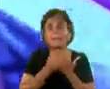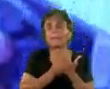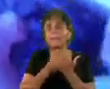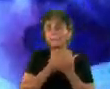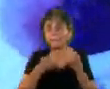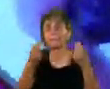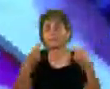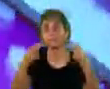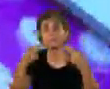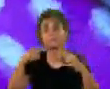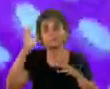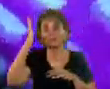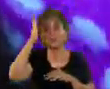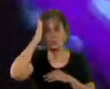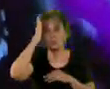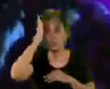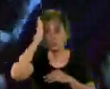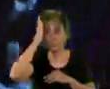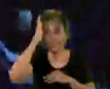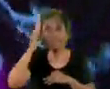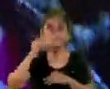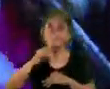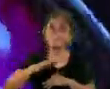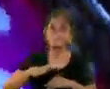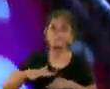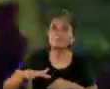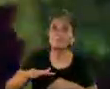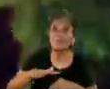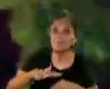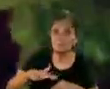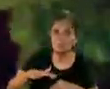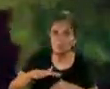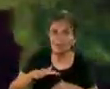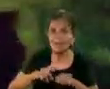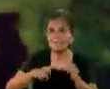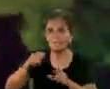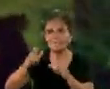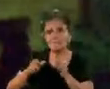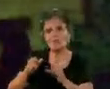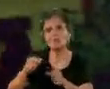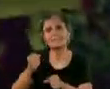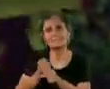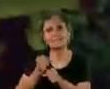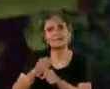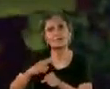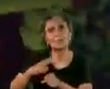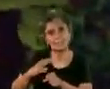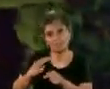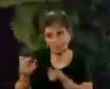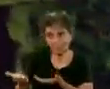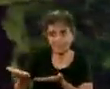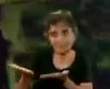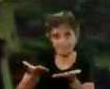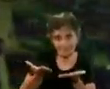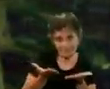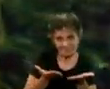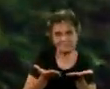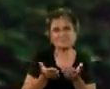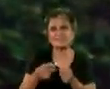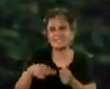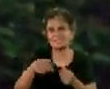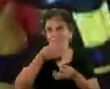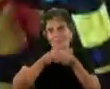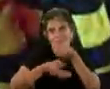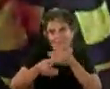Turismo y Cultura, brindaron un espacio para todos los emprendedores y productores para que puedan, bueno, comercializar sus